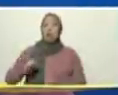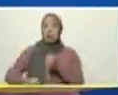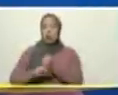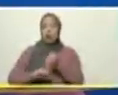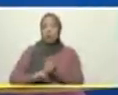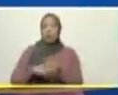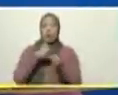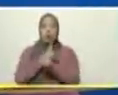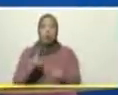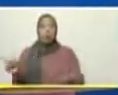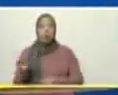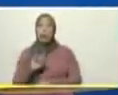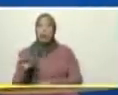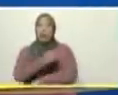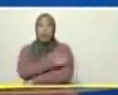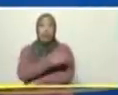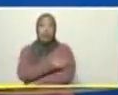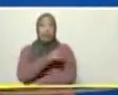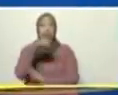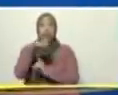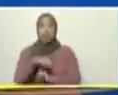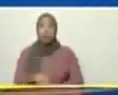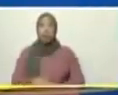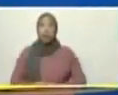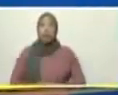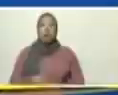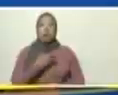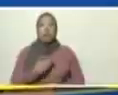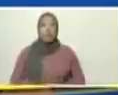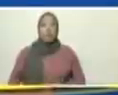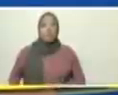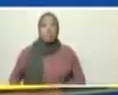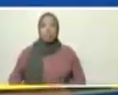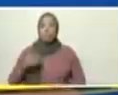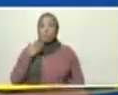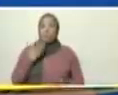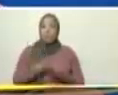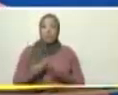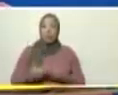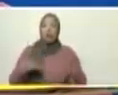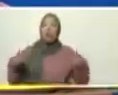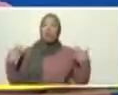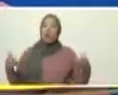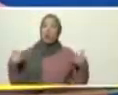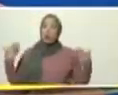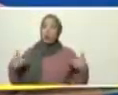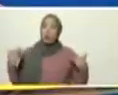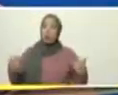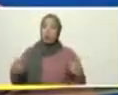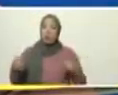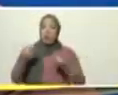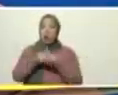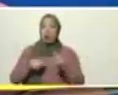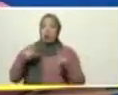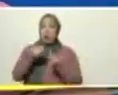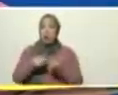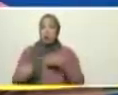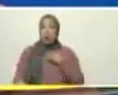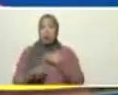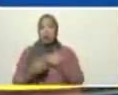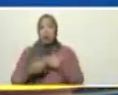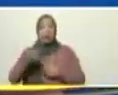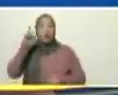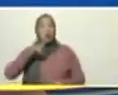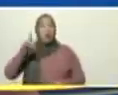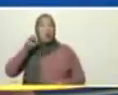mucha alegría de ver la resistencia 20 años, presidente. Mucha alegría de ver la batalla contra la mentira